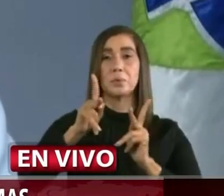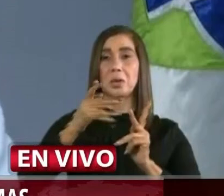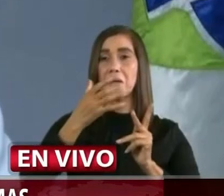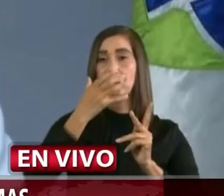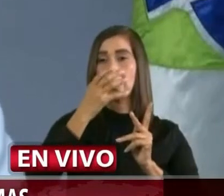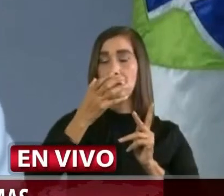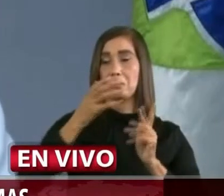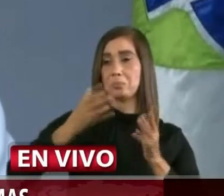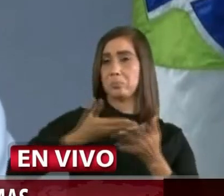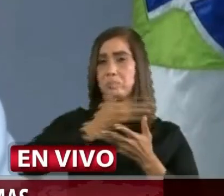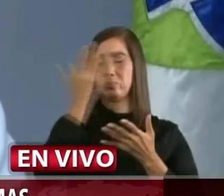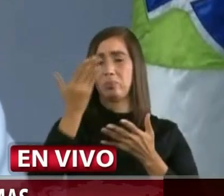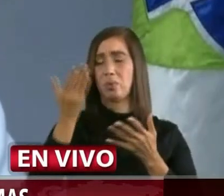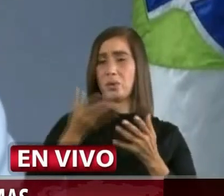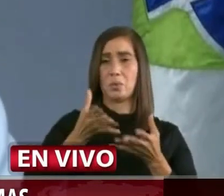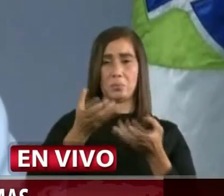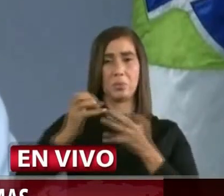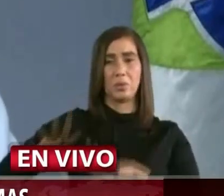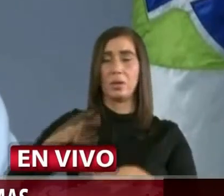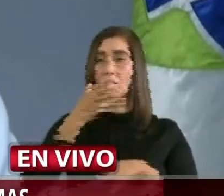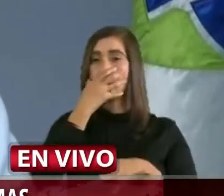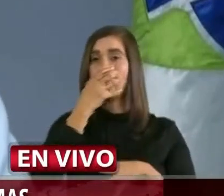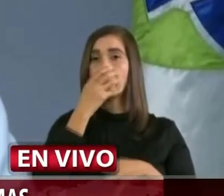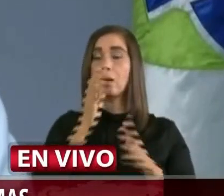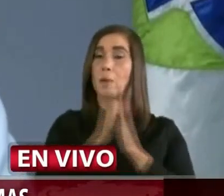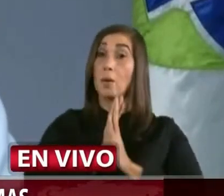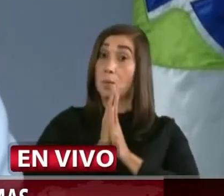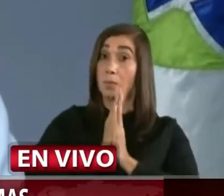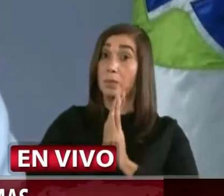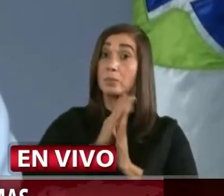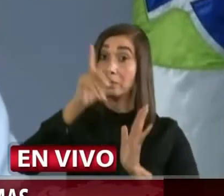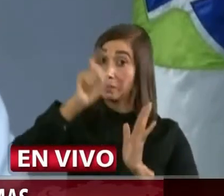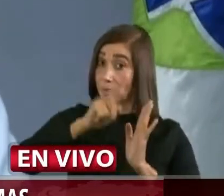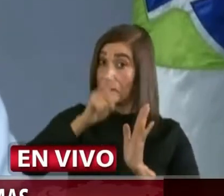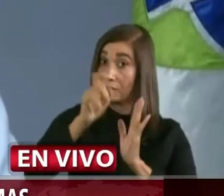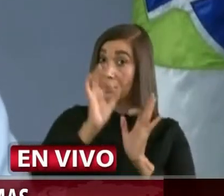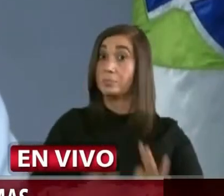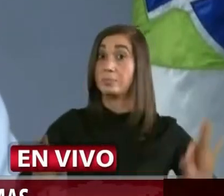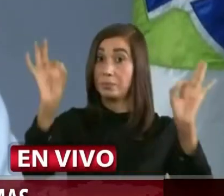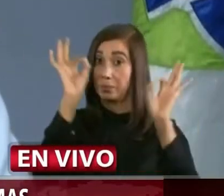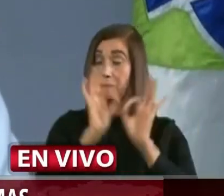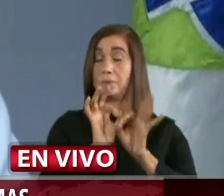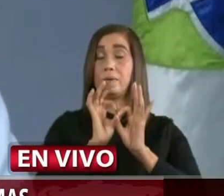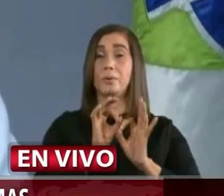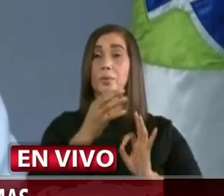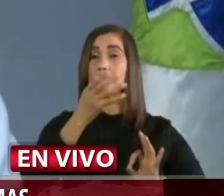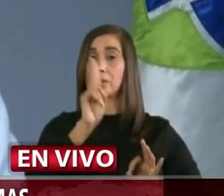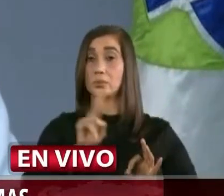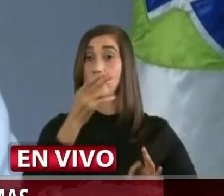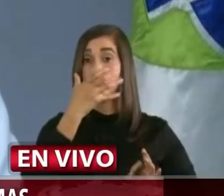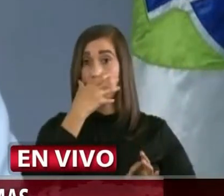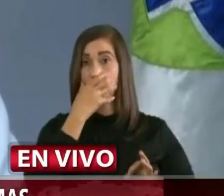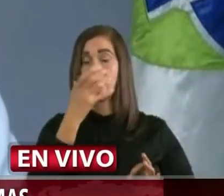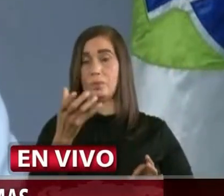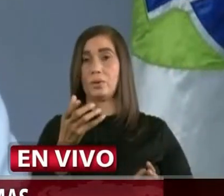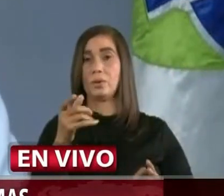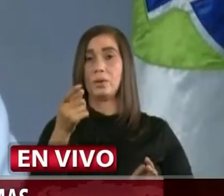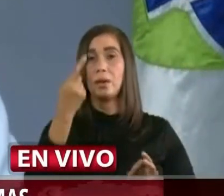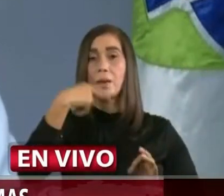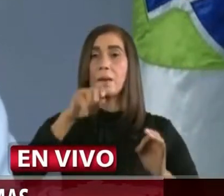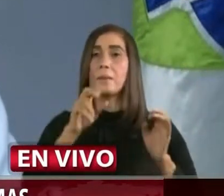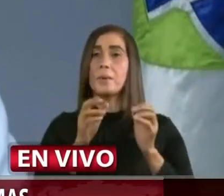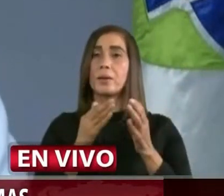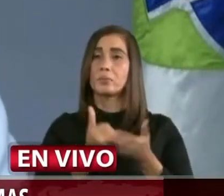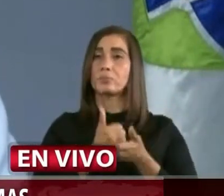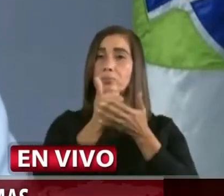rezagados en el uso de la mascarilla a acogerse por el bien de todo el país y de nuestras comunidades